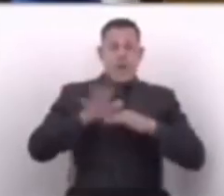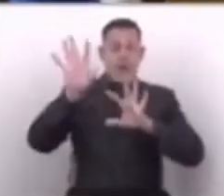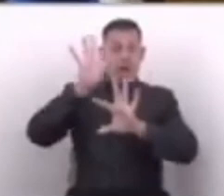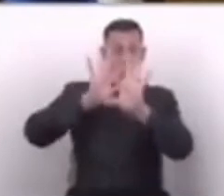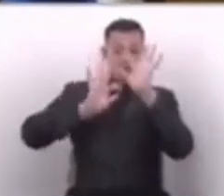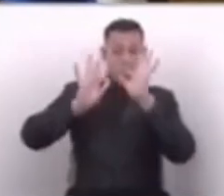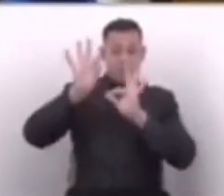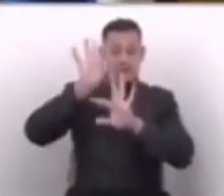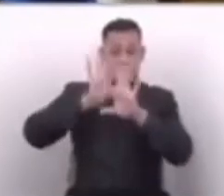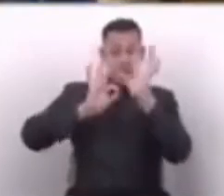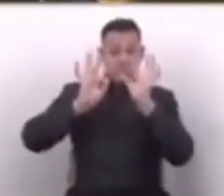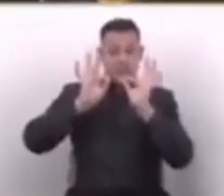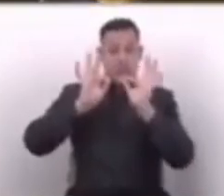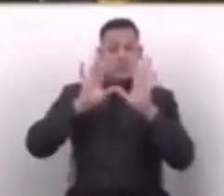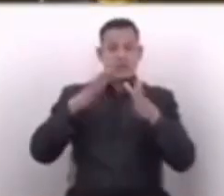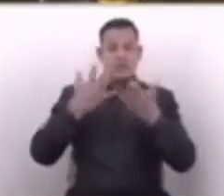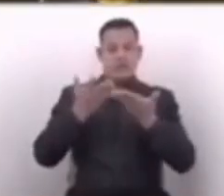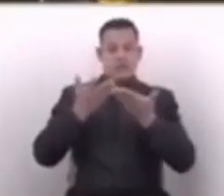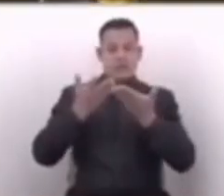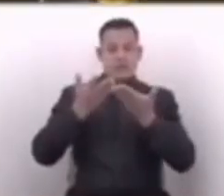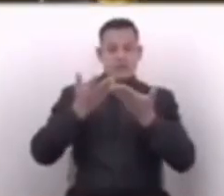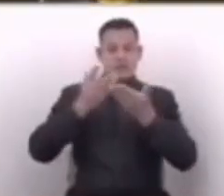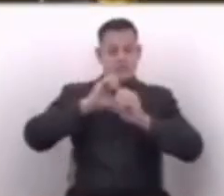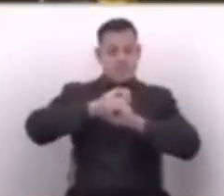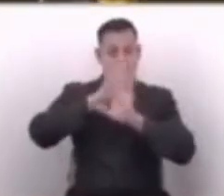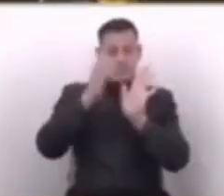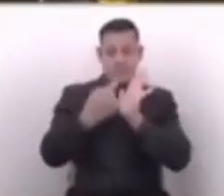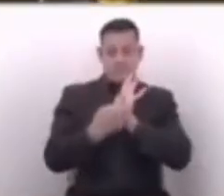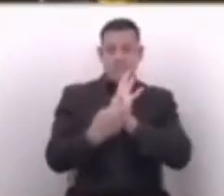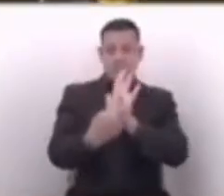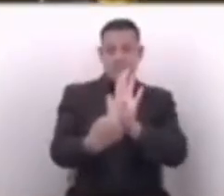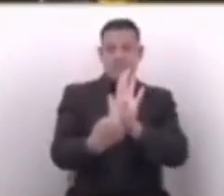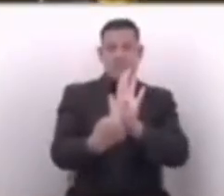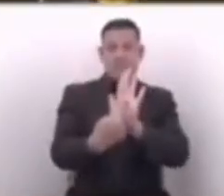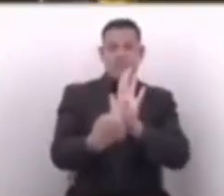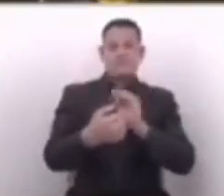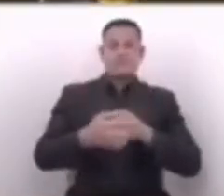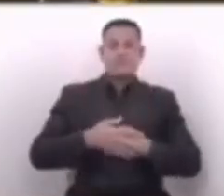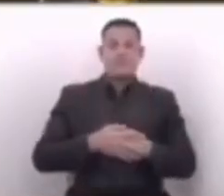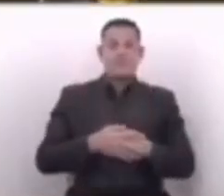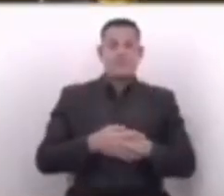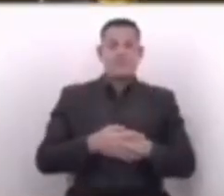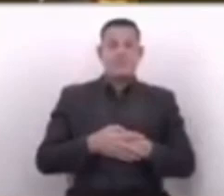algo que ha quedado en evidencia